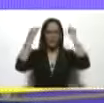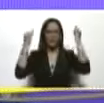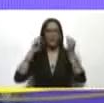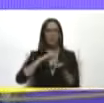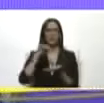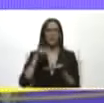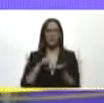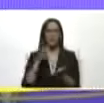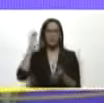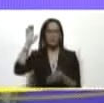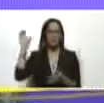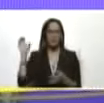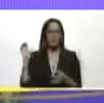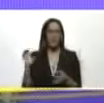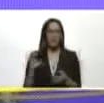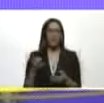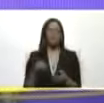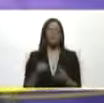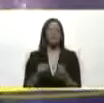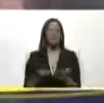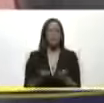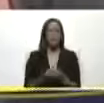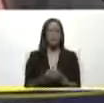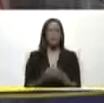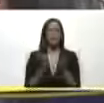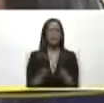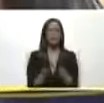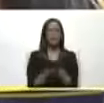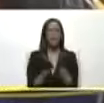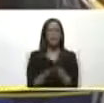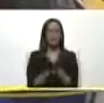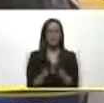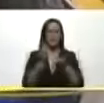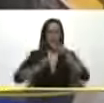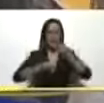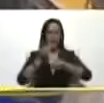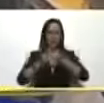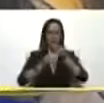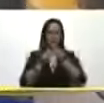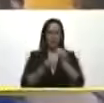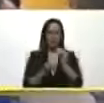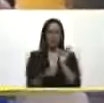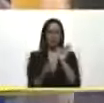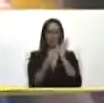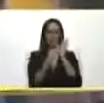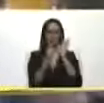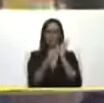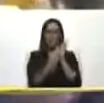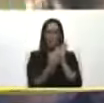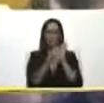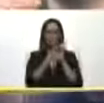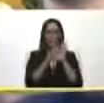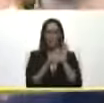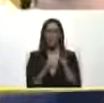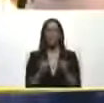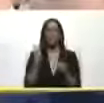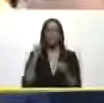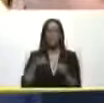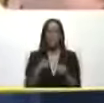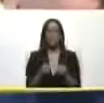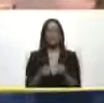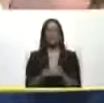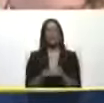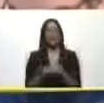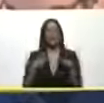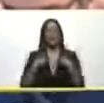y estadales con estudiantes creadores de contenido y el voluntariado juvenil de la gran